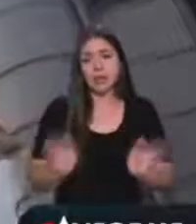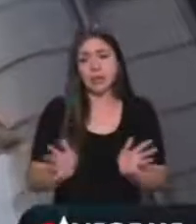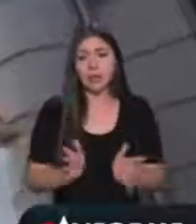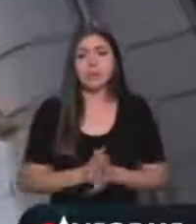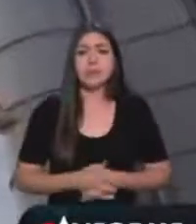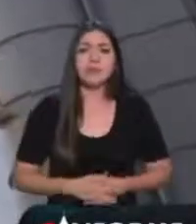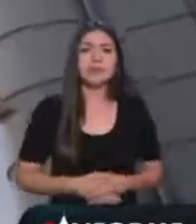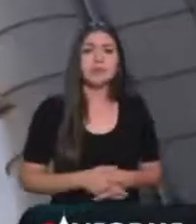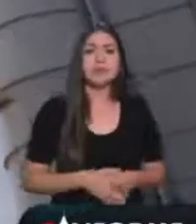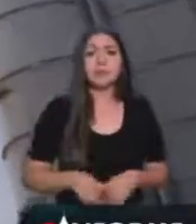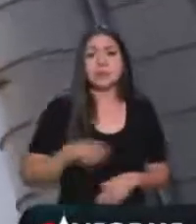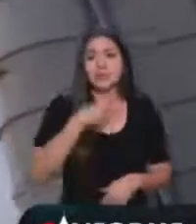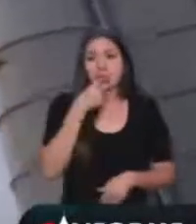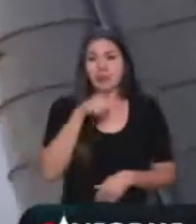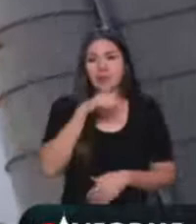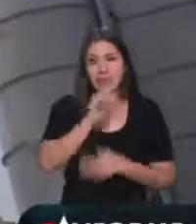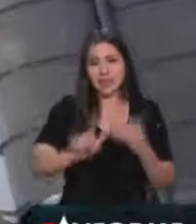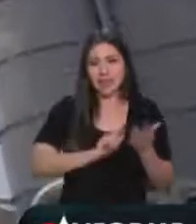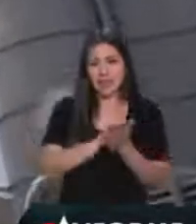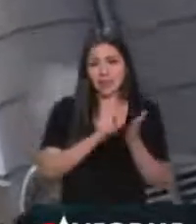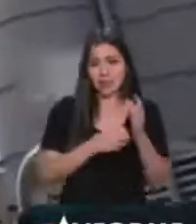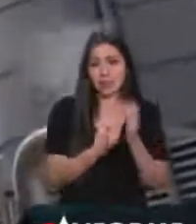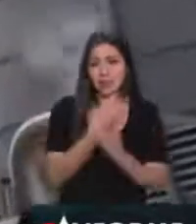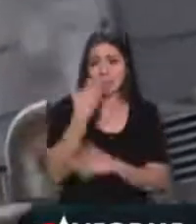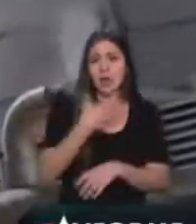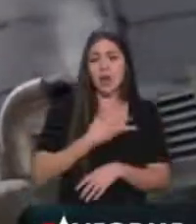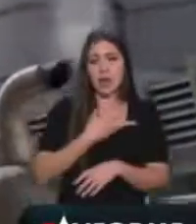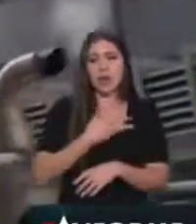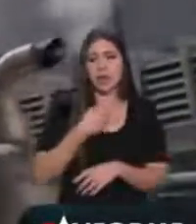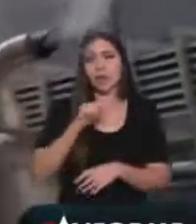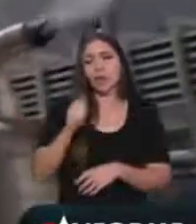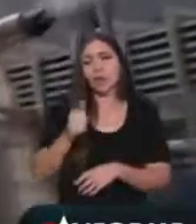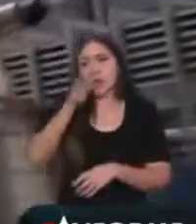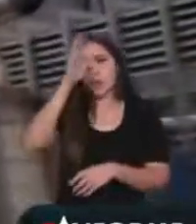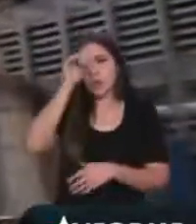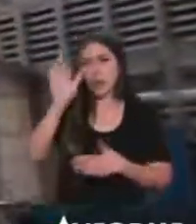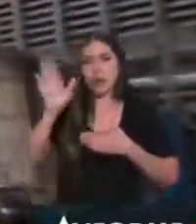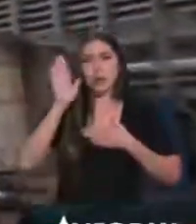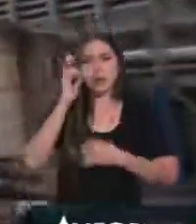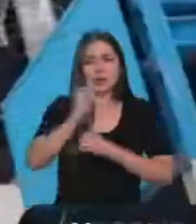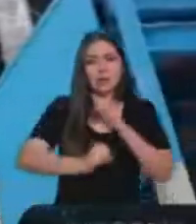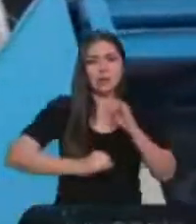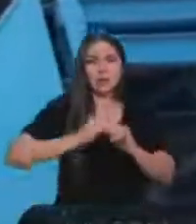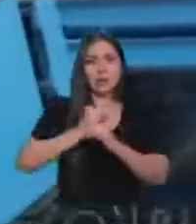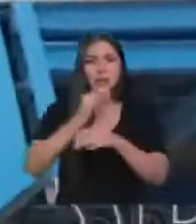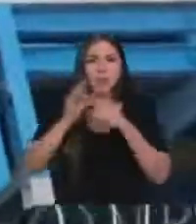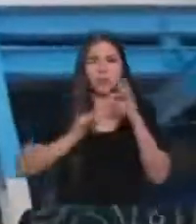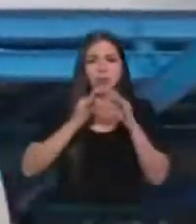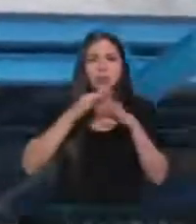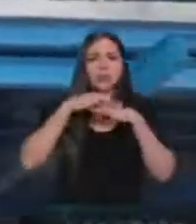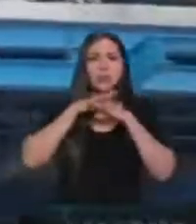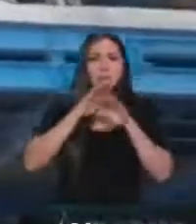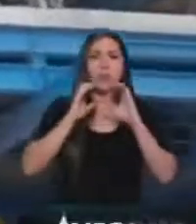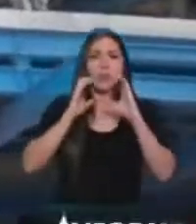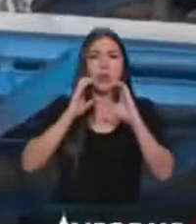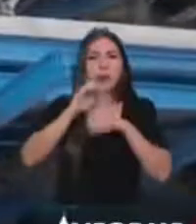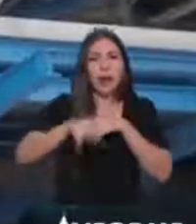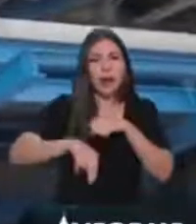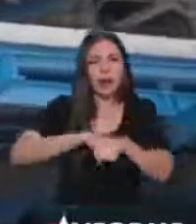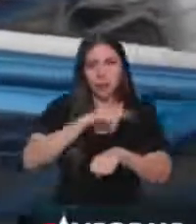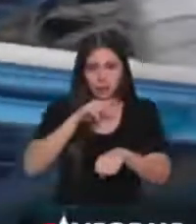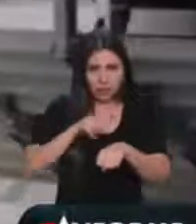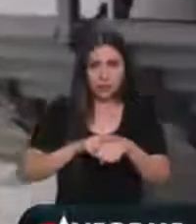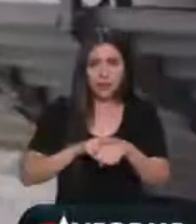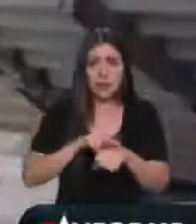detractores también sostienen que la nueva reforma violará compromisos internacionales en cuanto a medio ambiente. No obstante, la CFE se comprometerá a mantener los